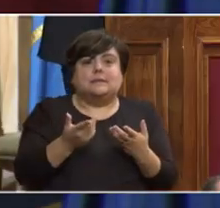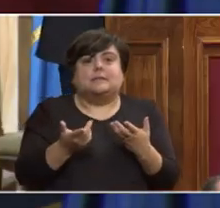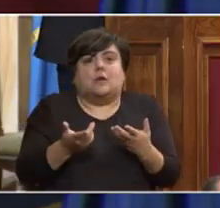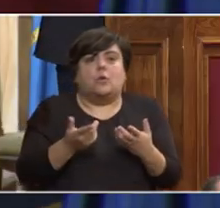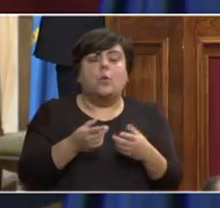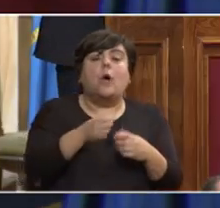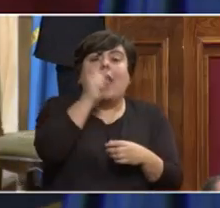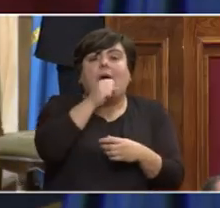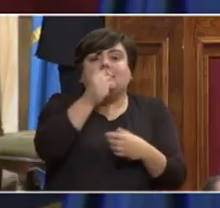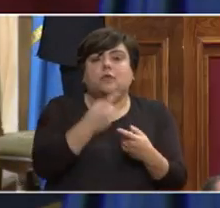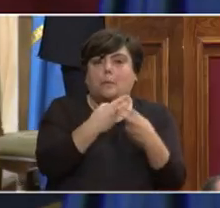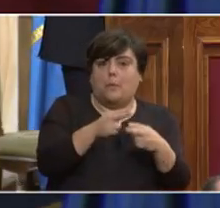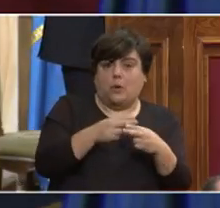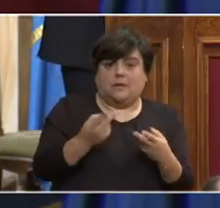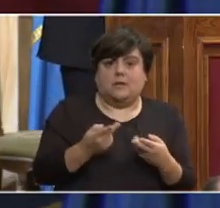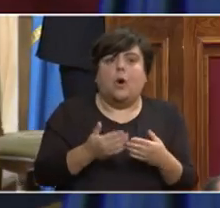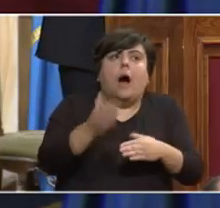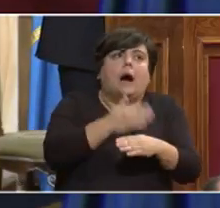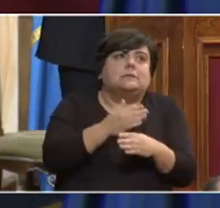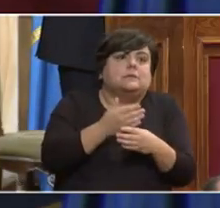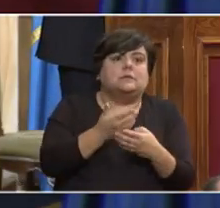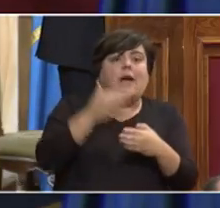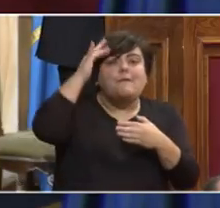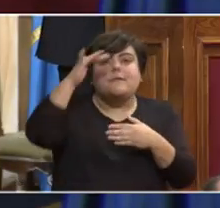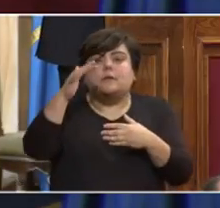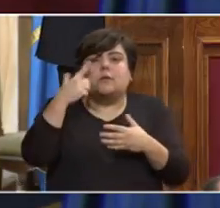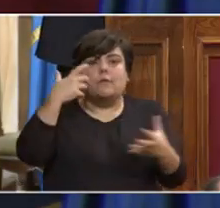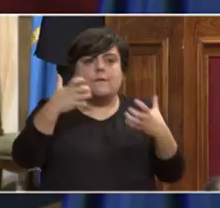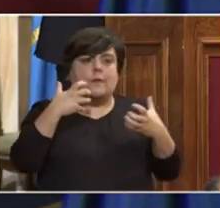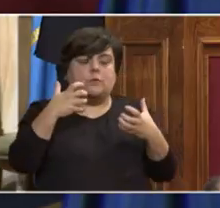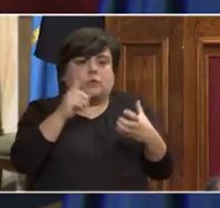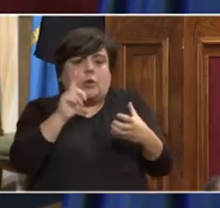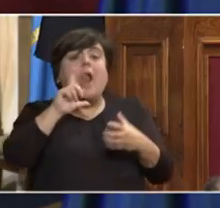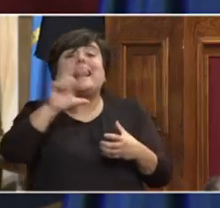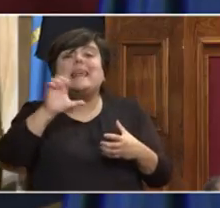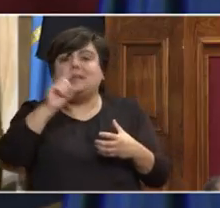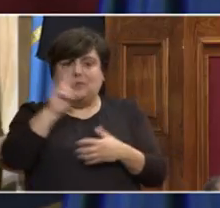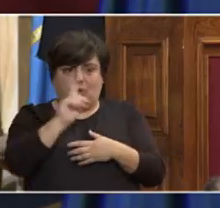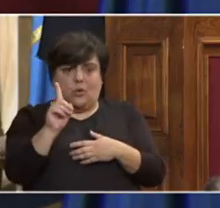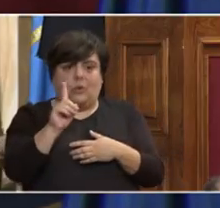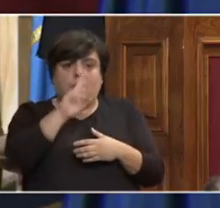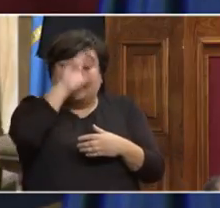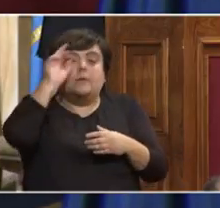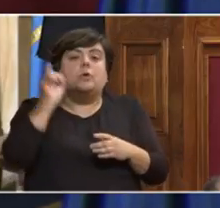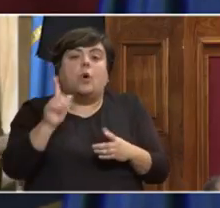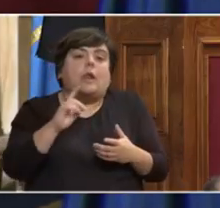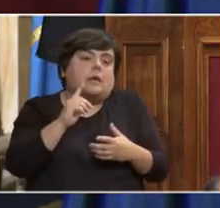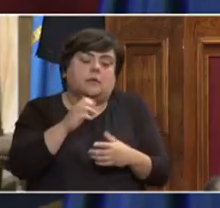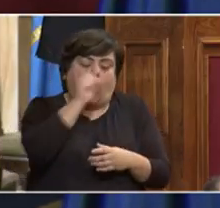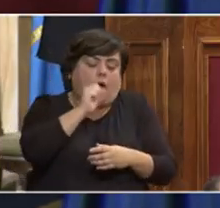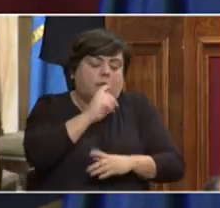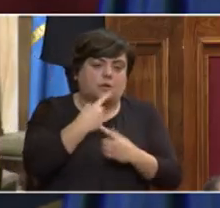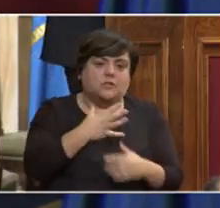político. Antes nuestras canciones se inspiraban en Marx, en Engels, en Lenin. No, en Lenin no. ¿Por qué no? No me gustan sus